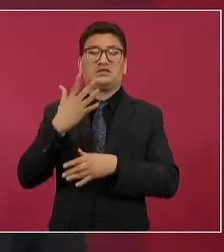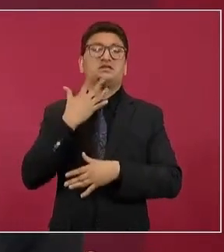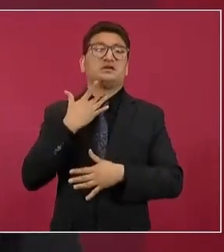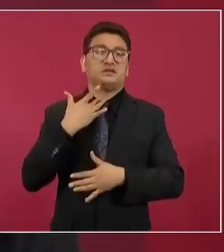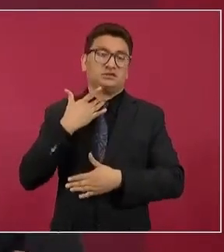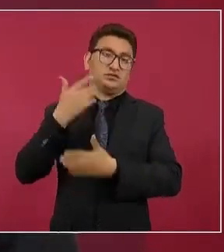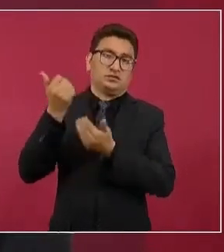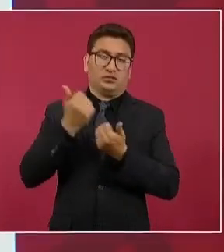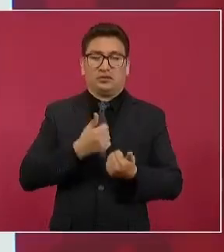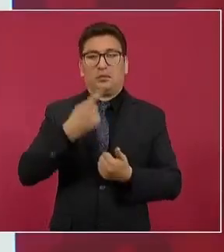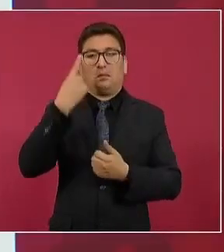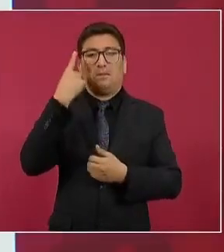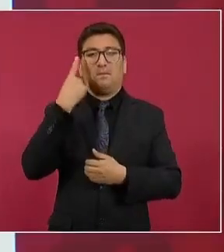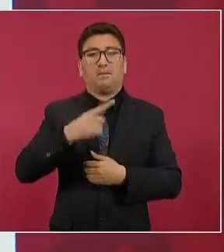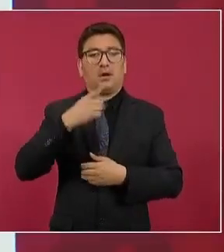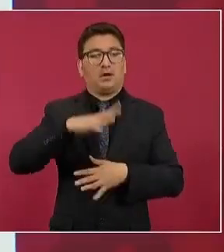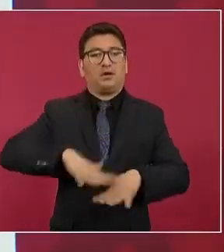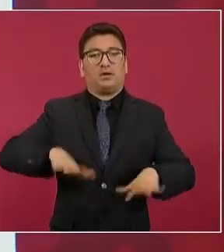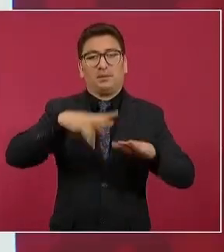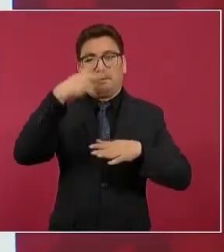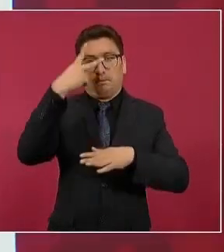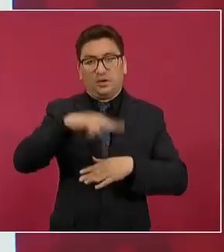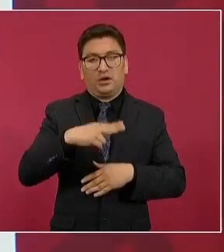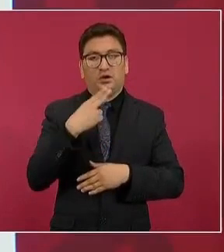para tener resuelto nuestro consumo.